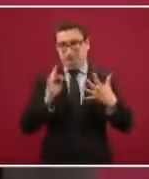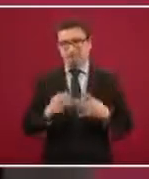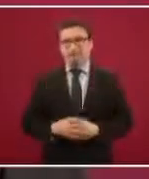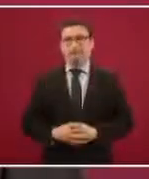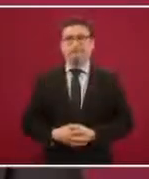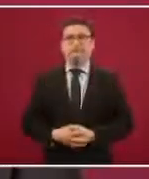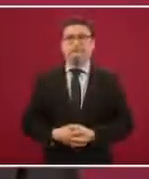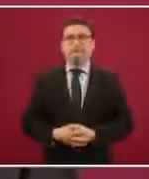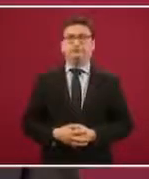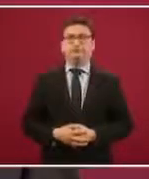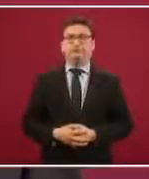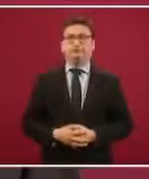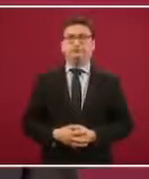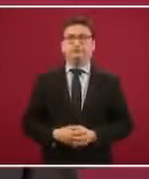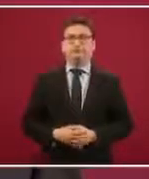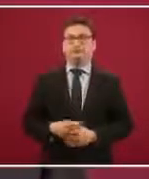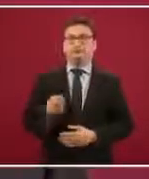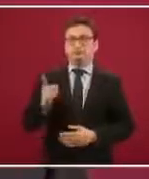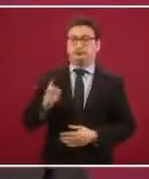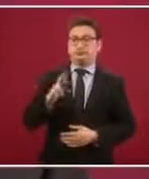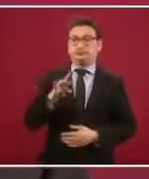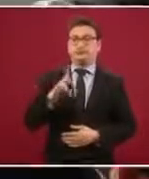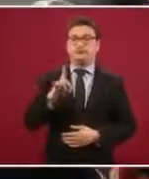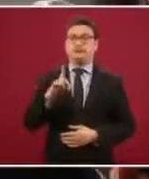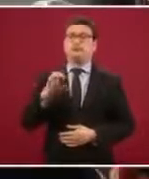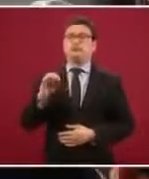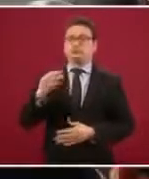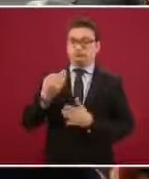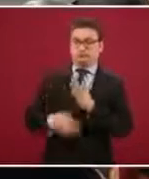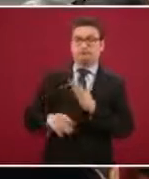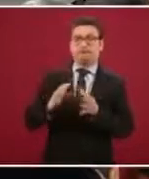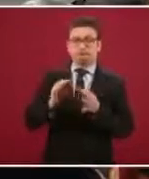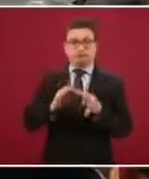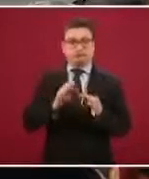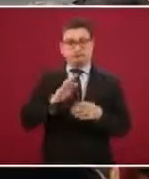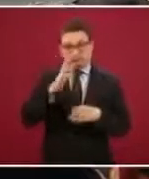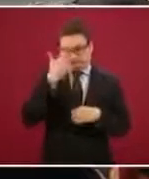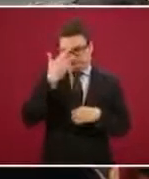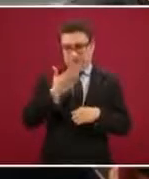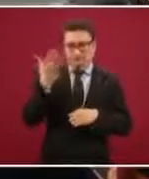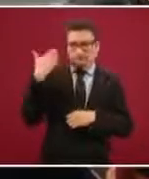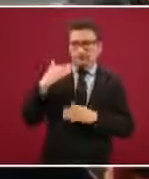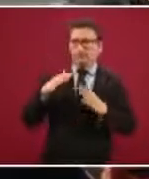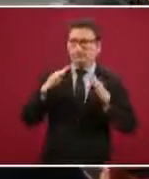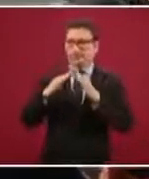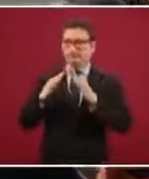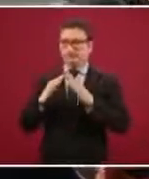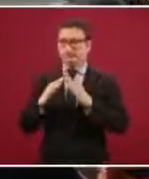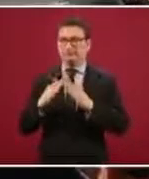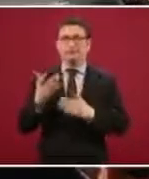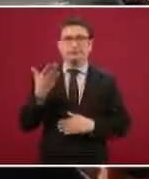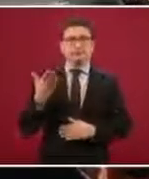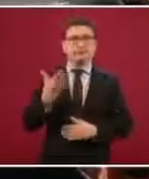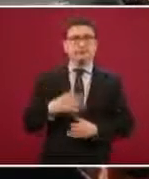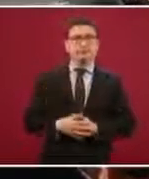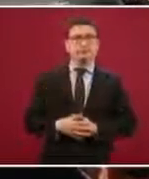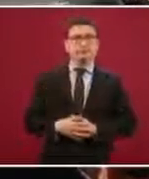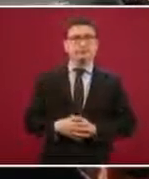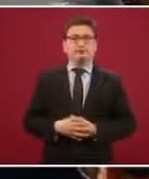se le pasó a ricardo por ejemplo recordar lo de la casa d